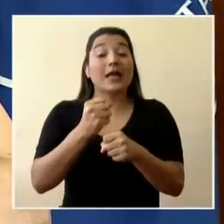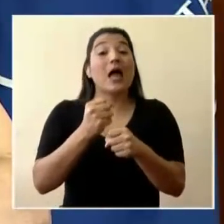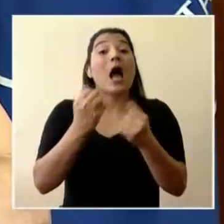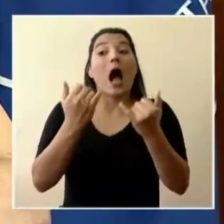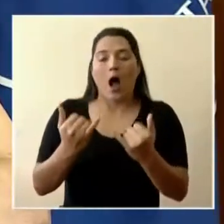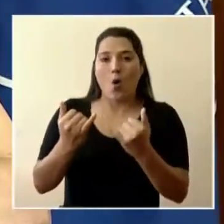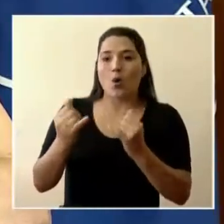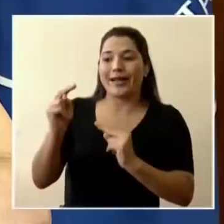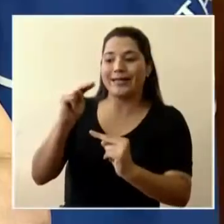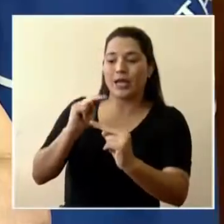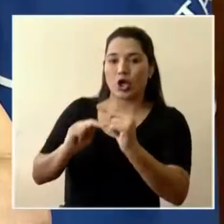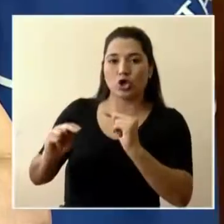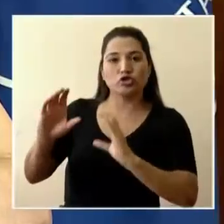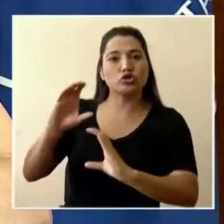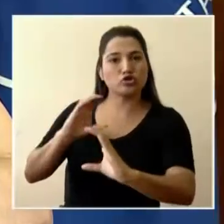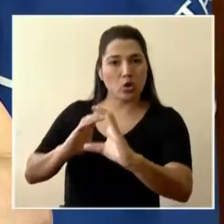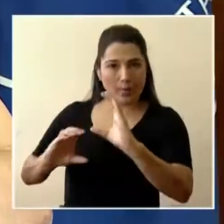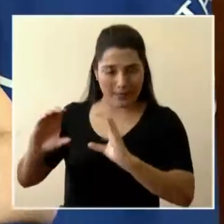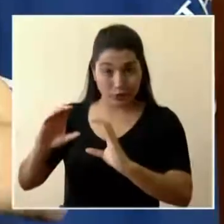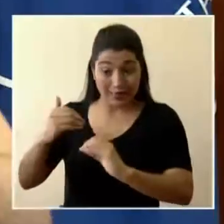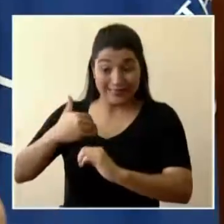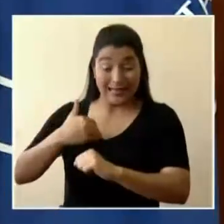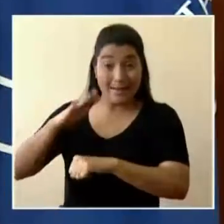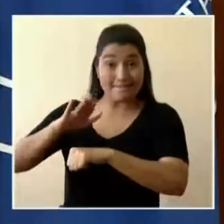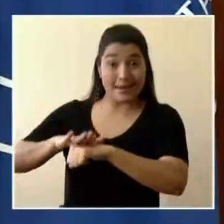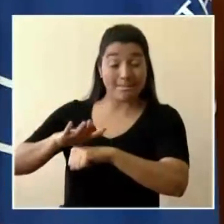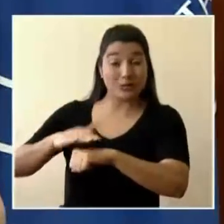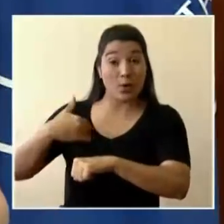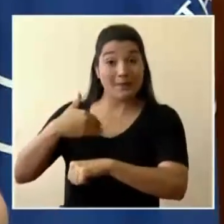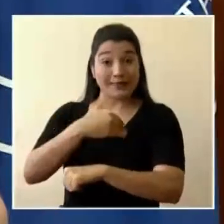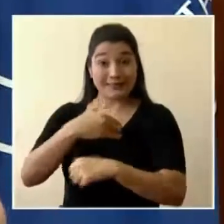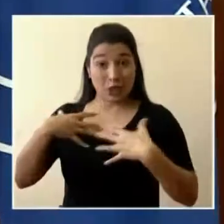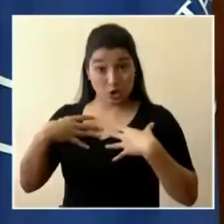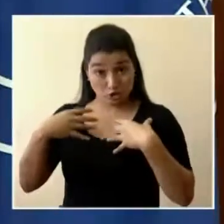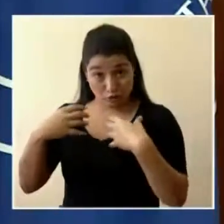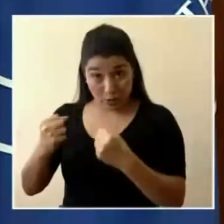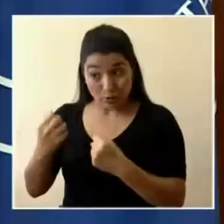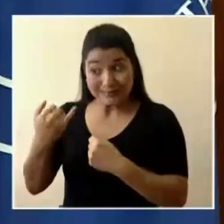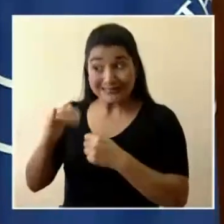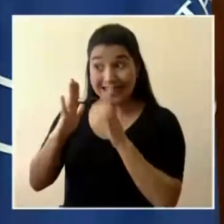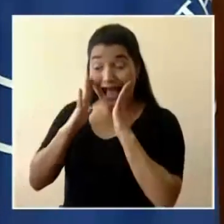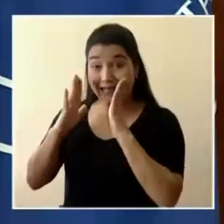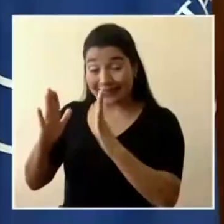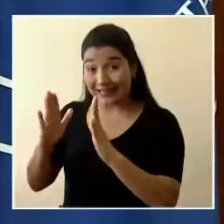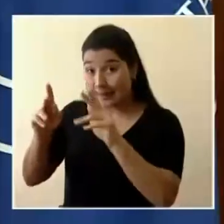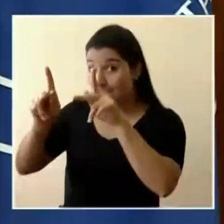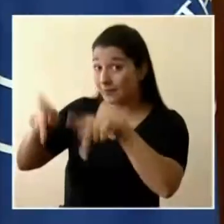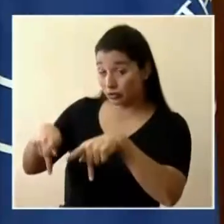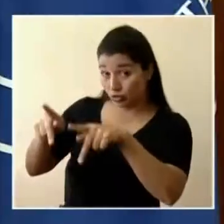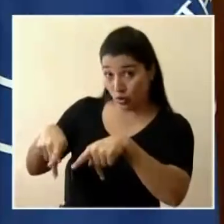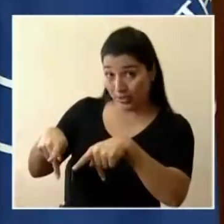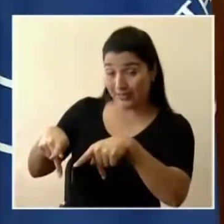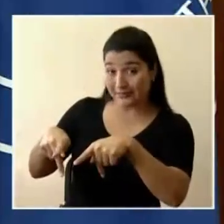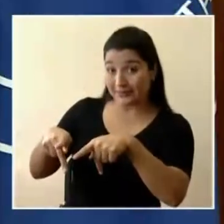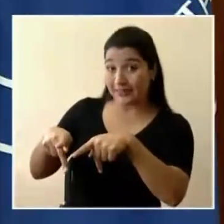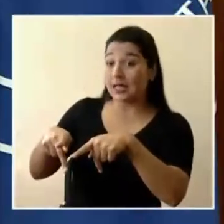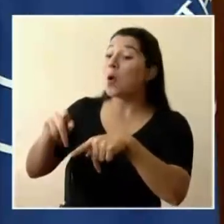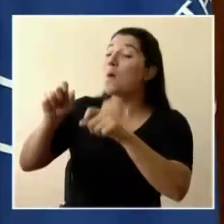funcionamiento regular de establecimientos con permiso sanitario de funcionamiento que requieran atención al público de forma presencial, aforo